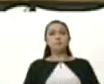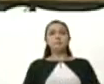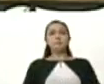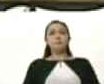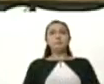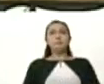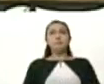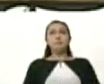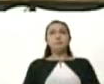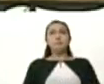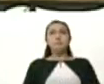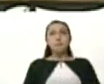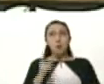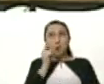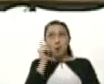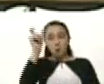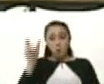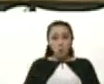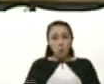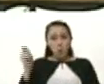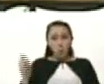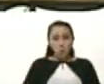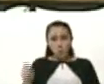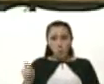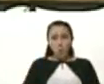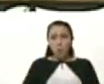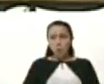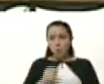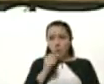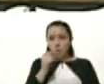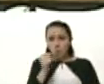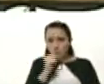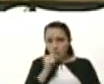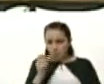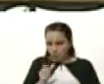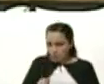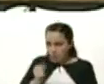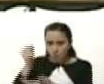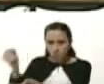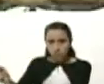Diputado Ali Alejandro Primera. Micrófono para el diputado, por favor.